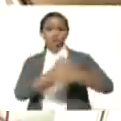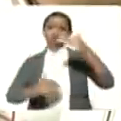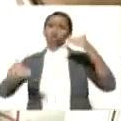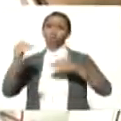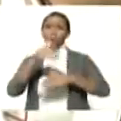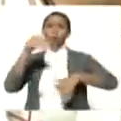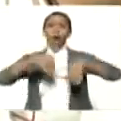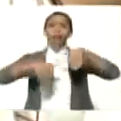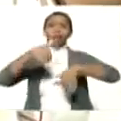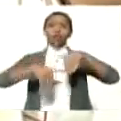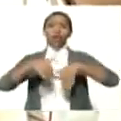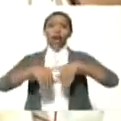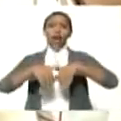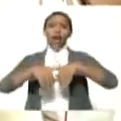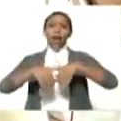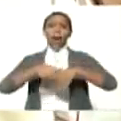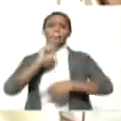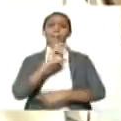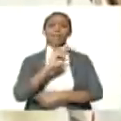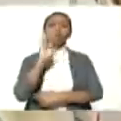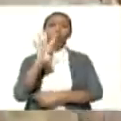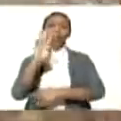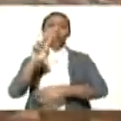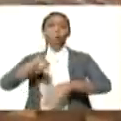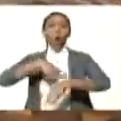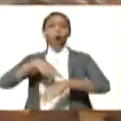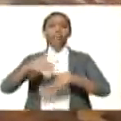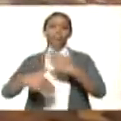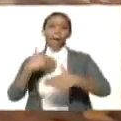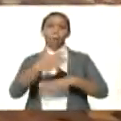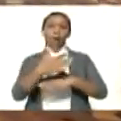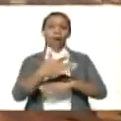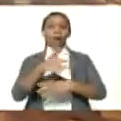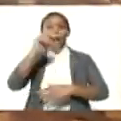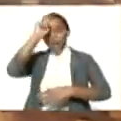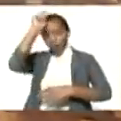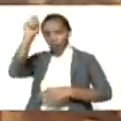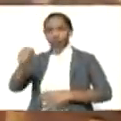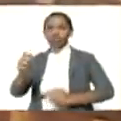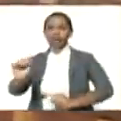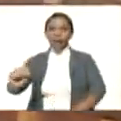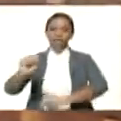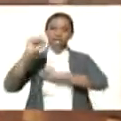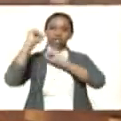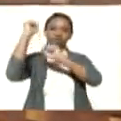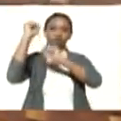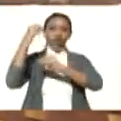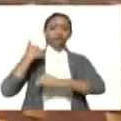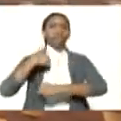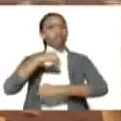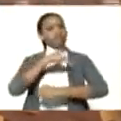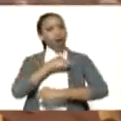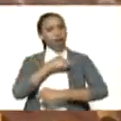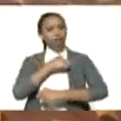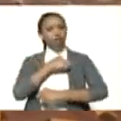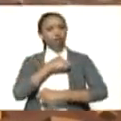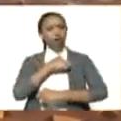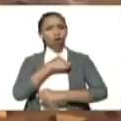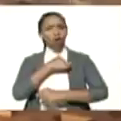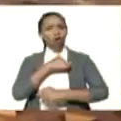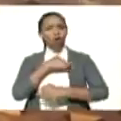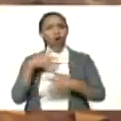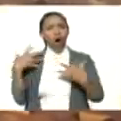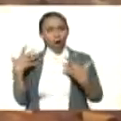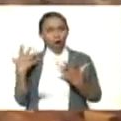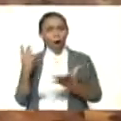Electoral, 24 horas después, tuvo que reconocer la victoria de nuestro